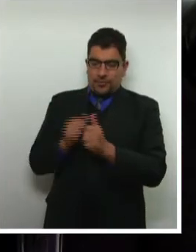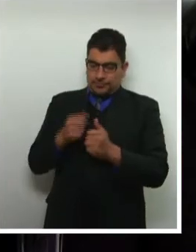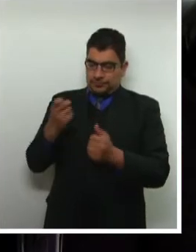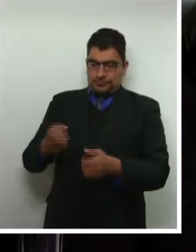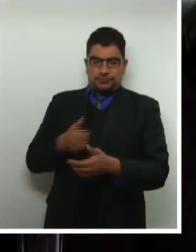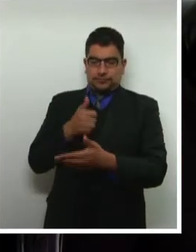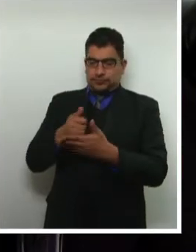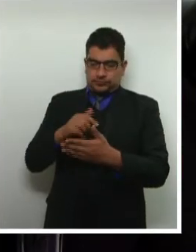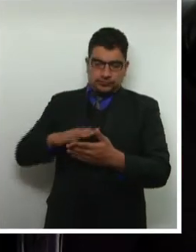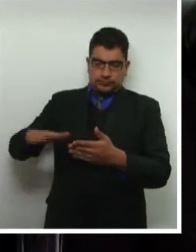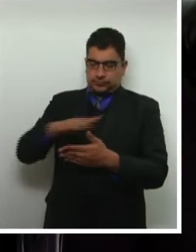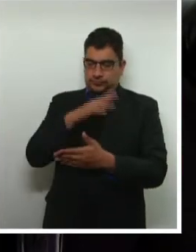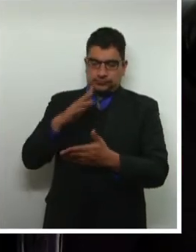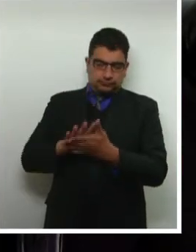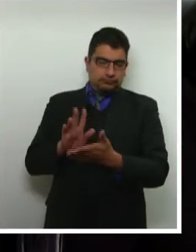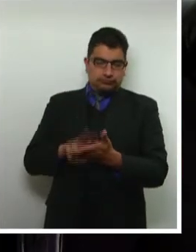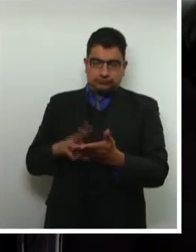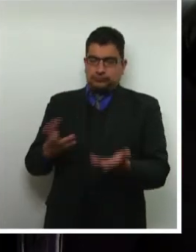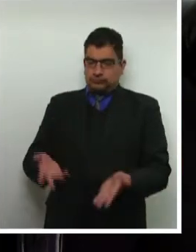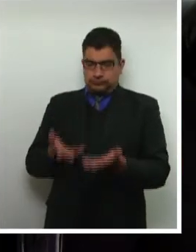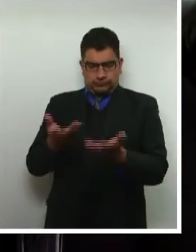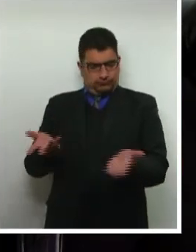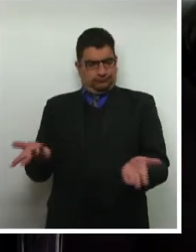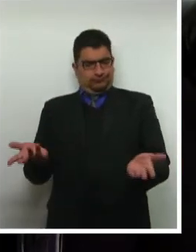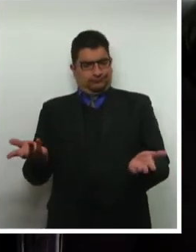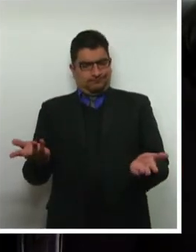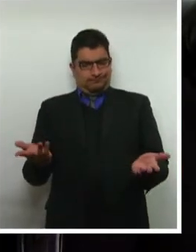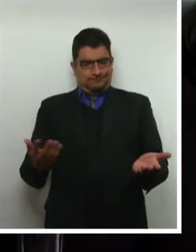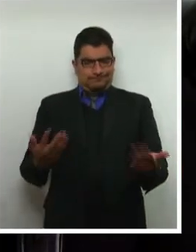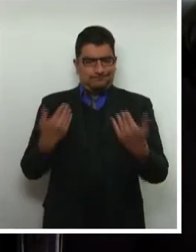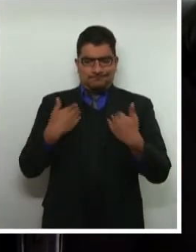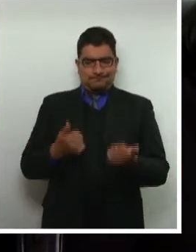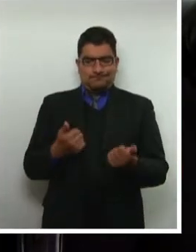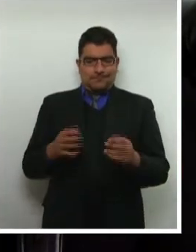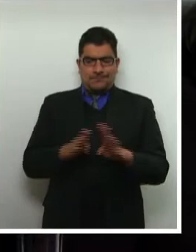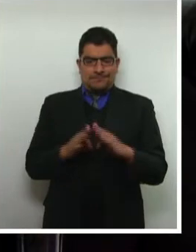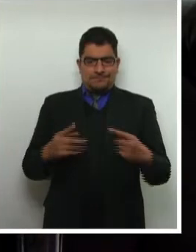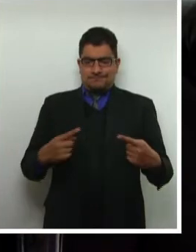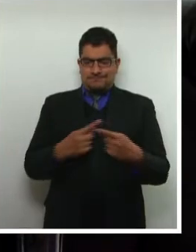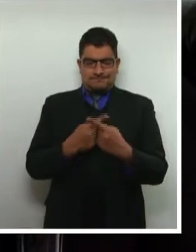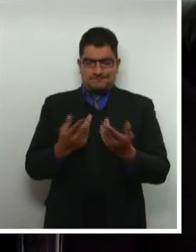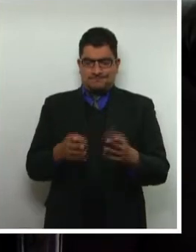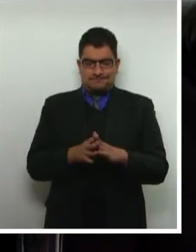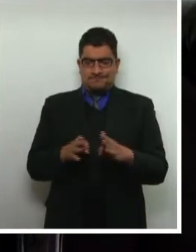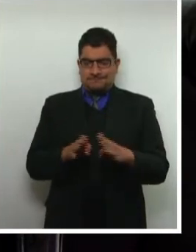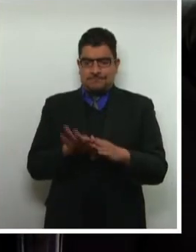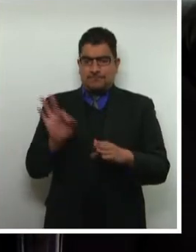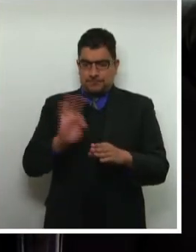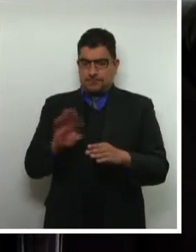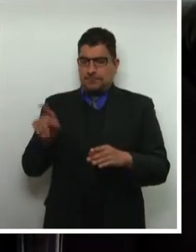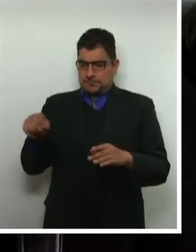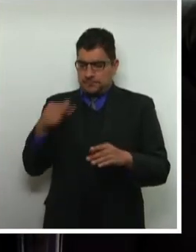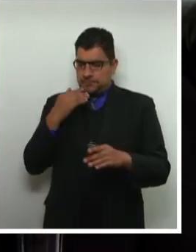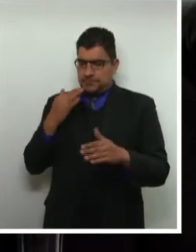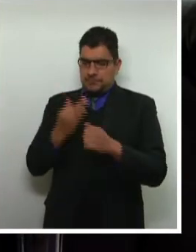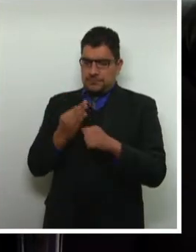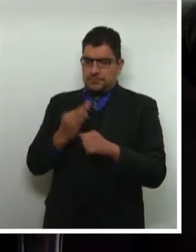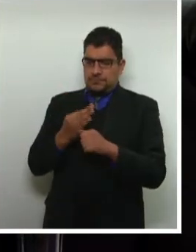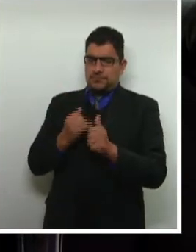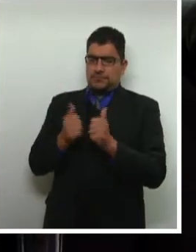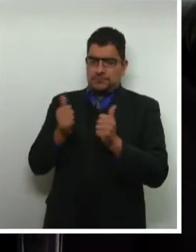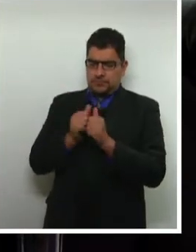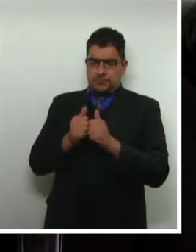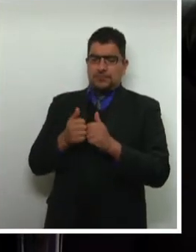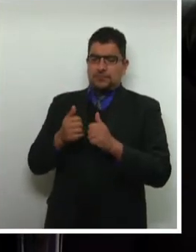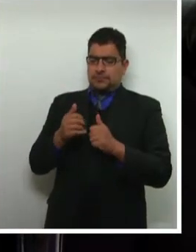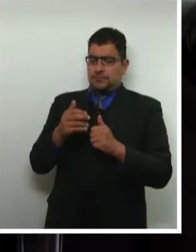este patrimonio. La verdad no entiendo esta contradicción, si por un lado la propia bancada